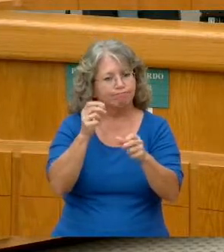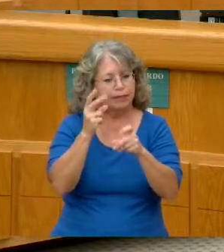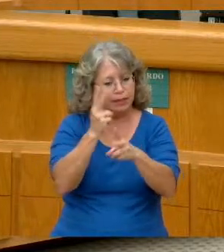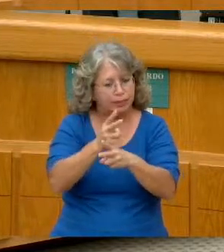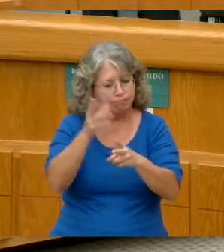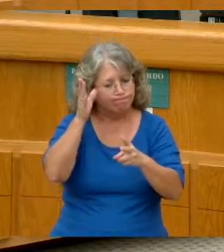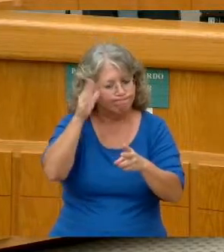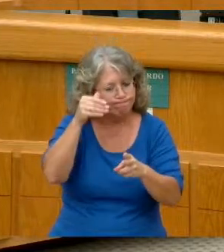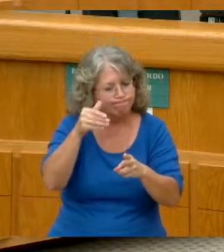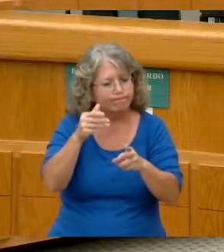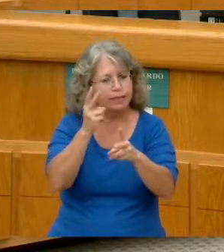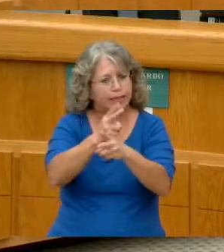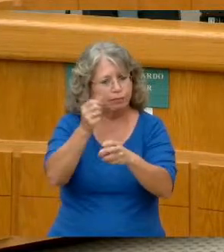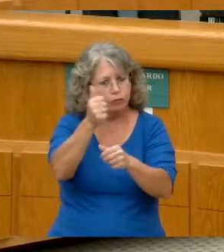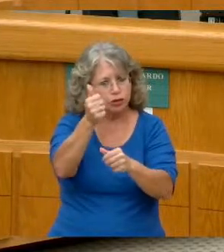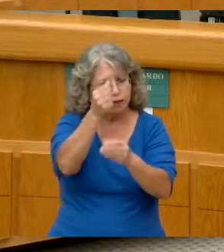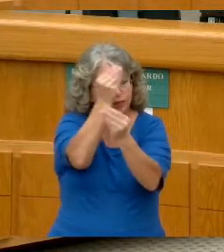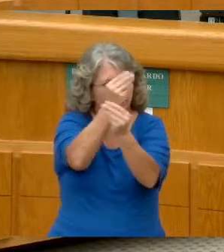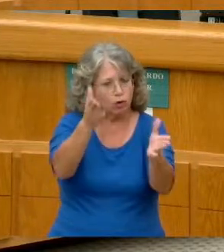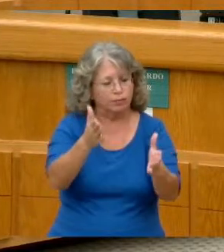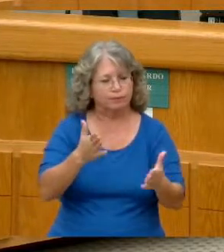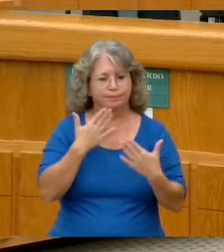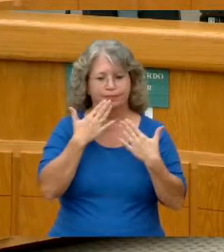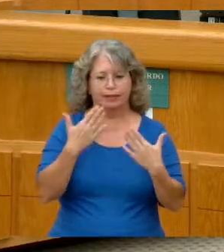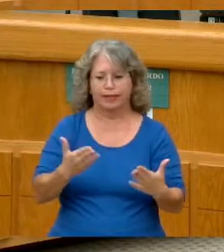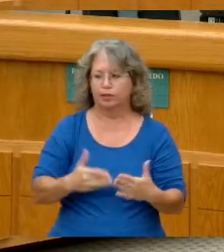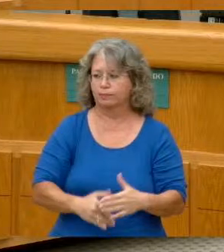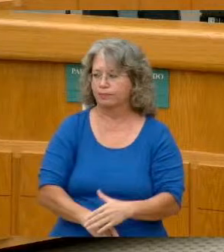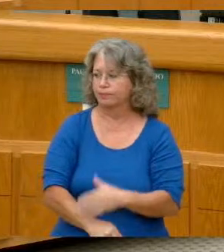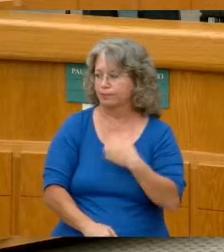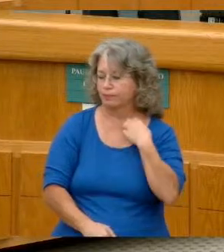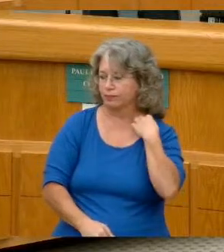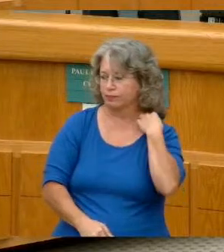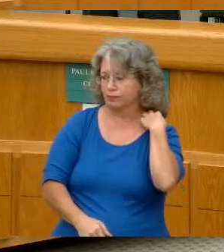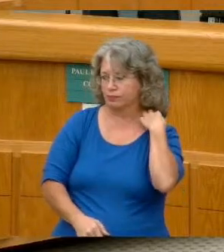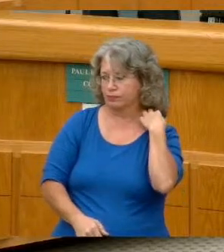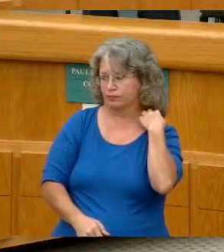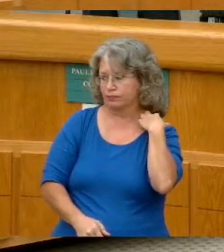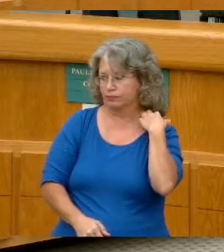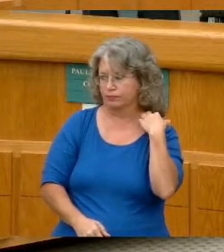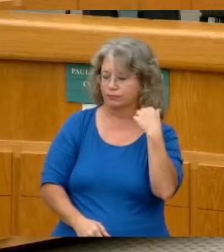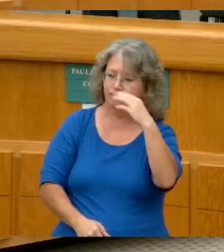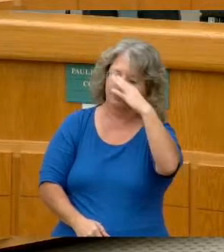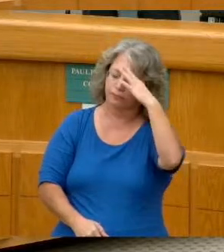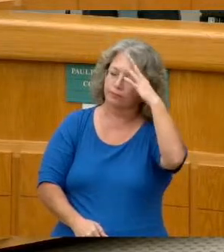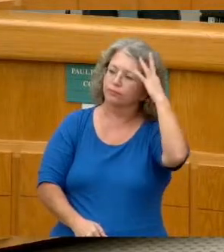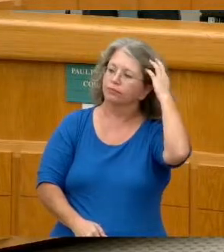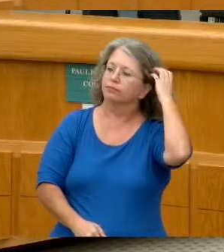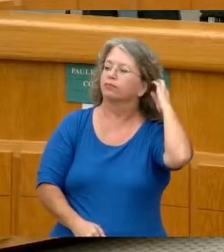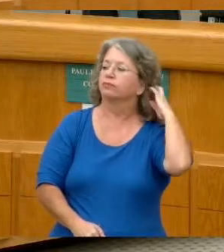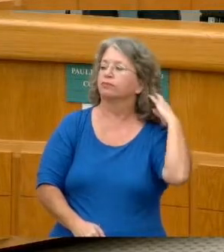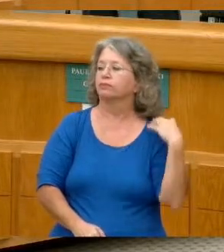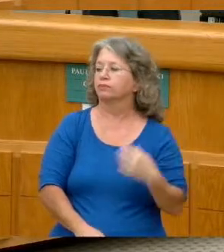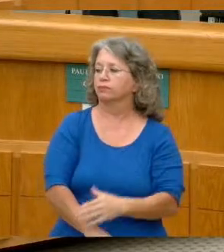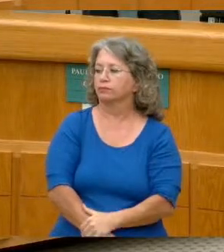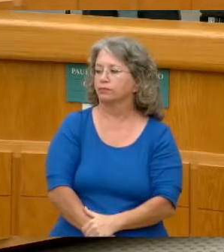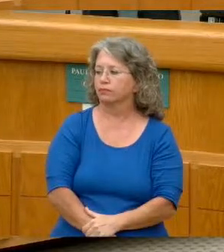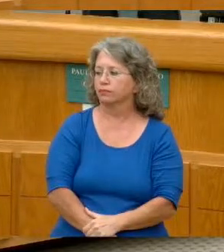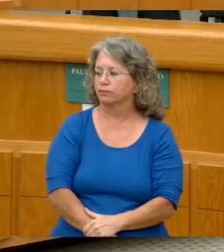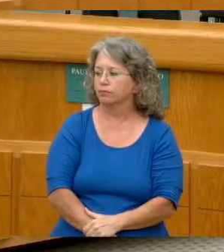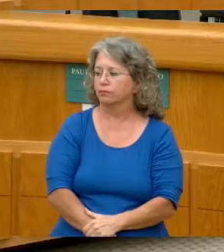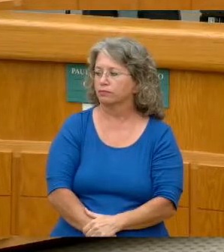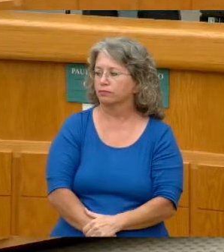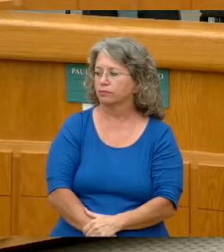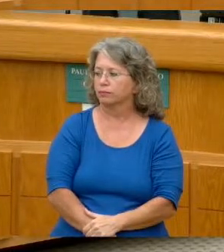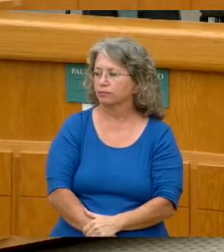informed. Thank you. En las últimas 24 horas se han reportado 69 casos confirmados por el coronavirus, lo que es buena noticia ya que no